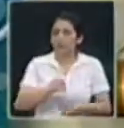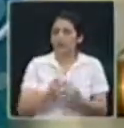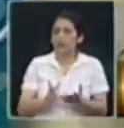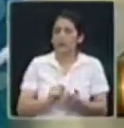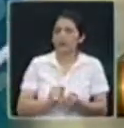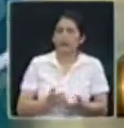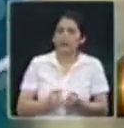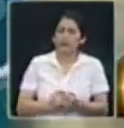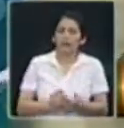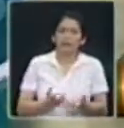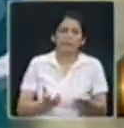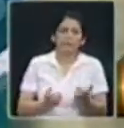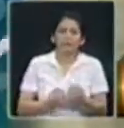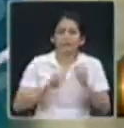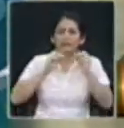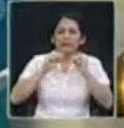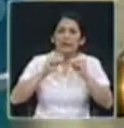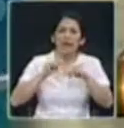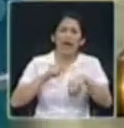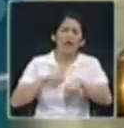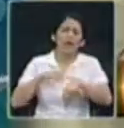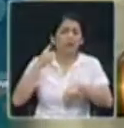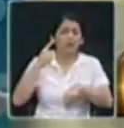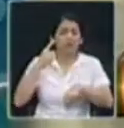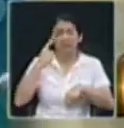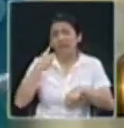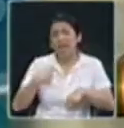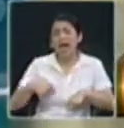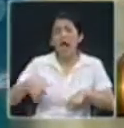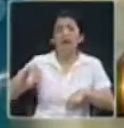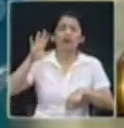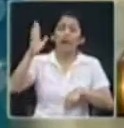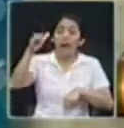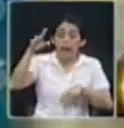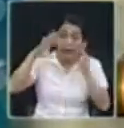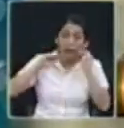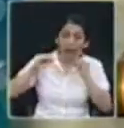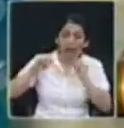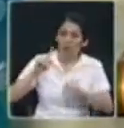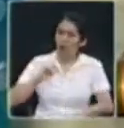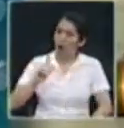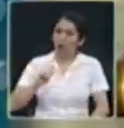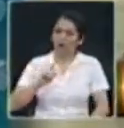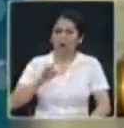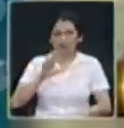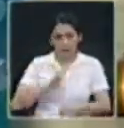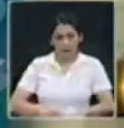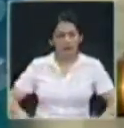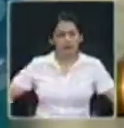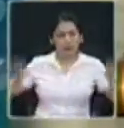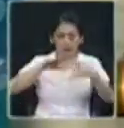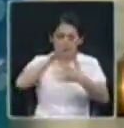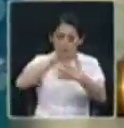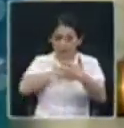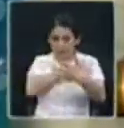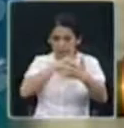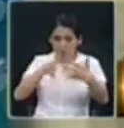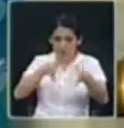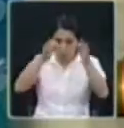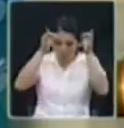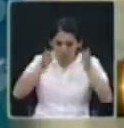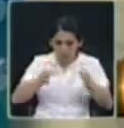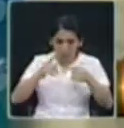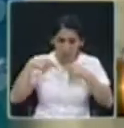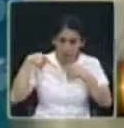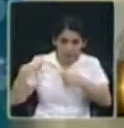porque esta sensibilización tiene que ser permanente. Nosotros este problema lo tenemos naturalizado en el simple hecho y hay claros ejemplos de aquellos